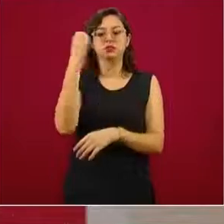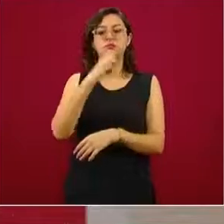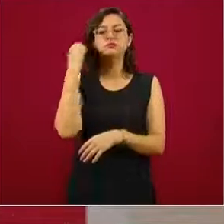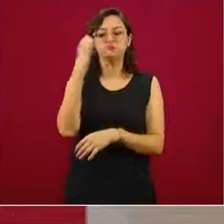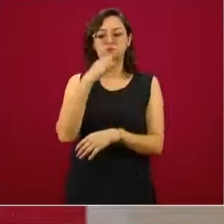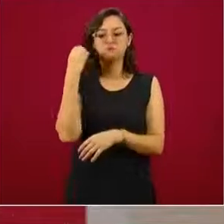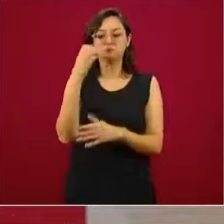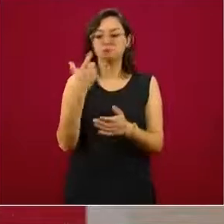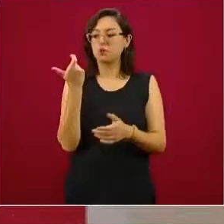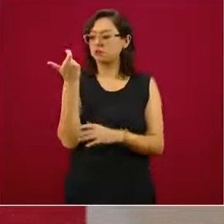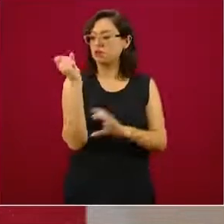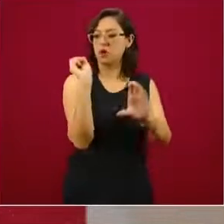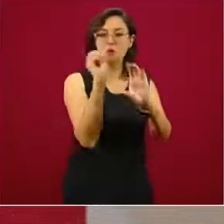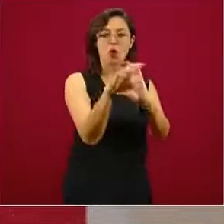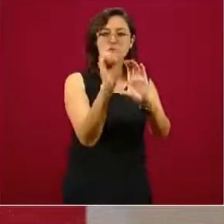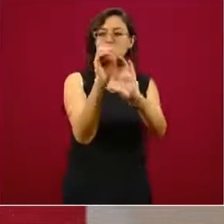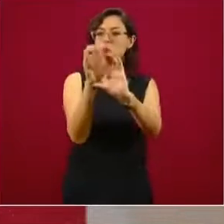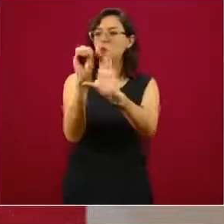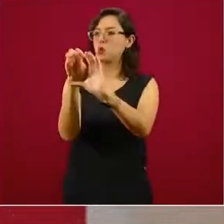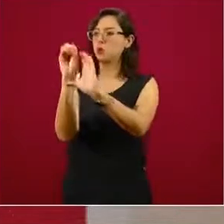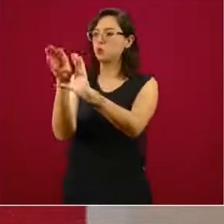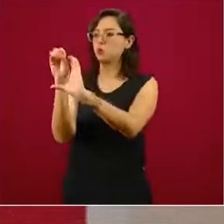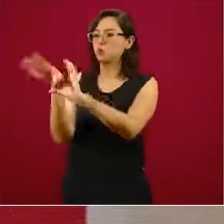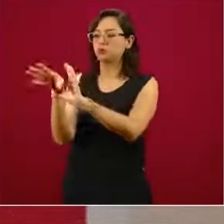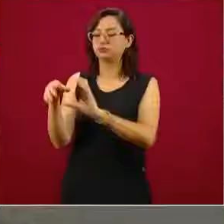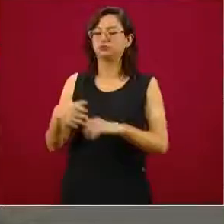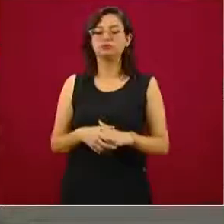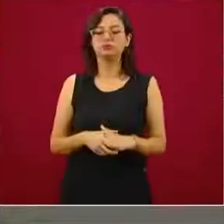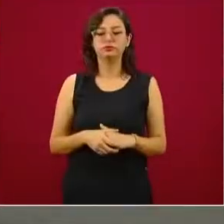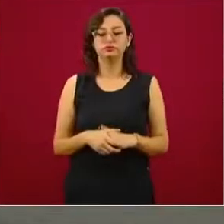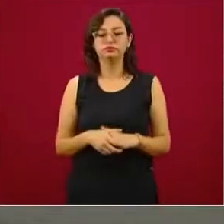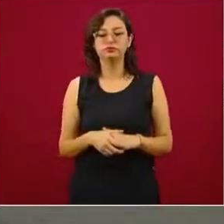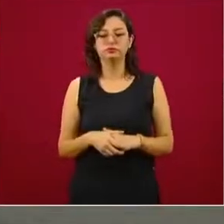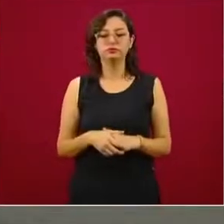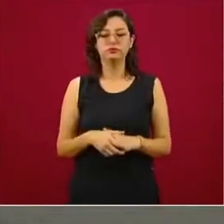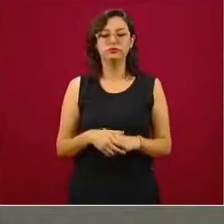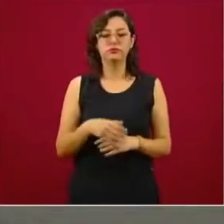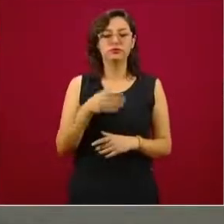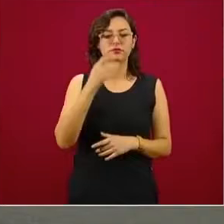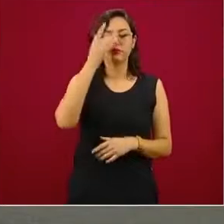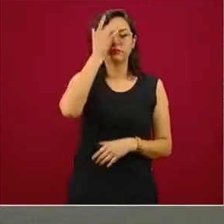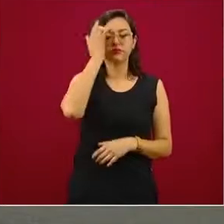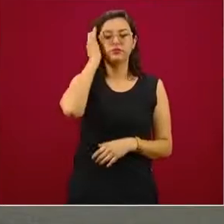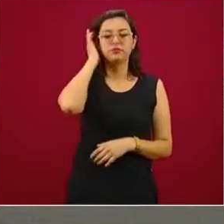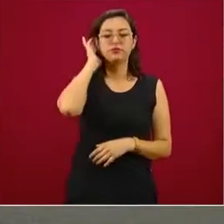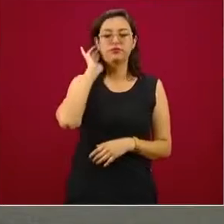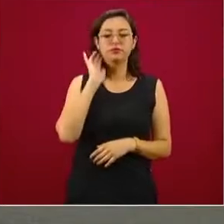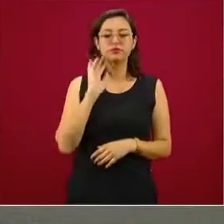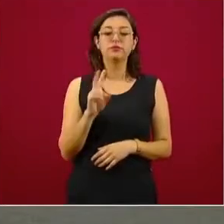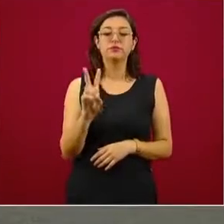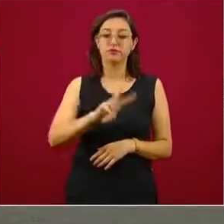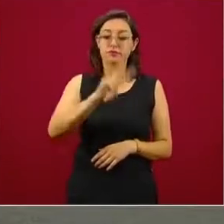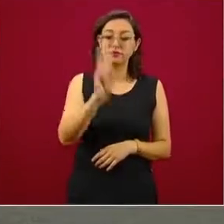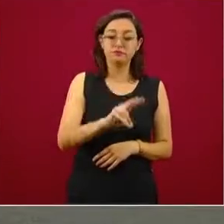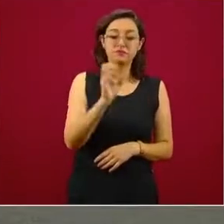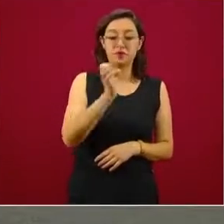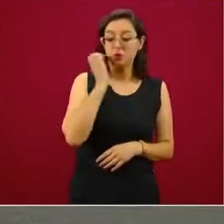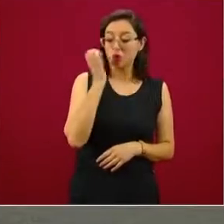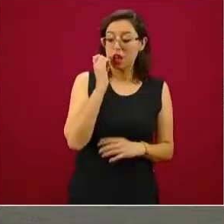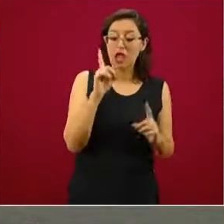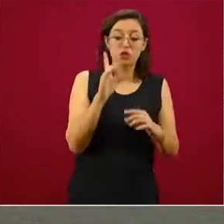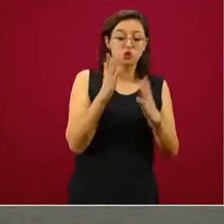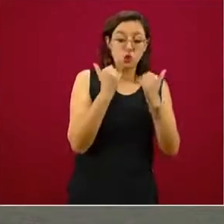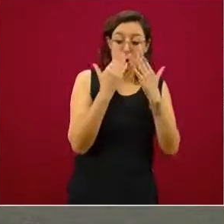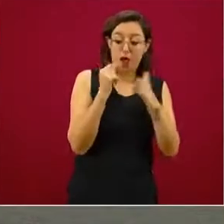escuelas y coincide mucho las escuelas que no tienen agua con